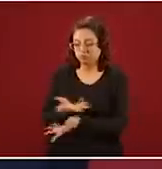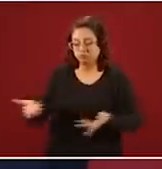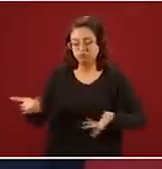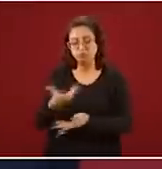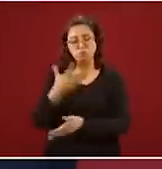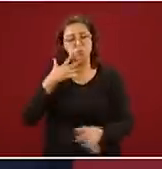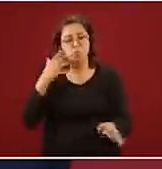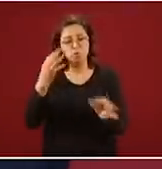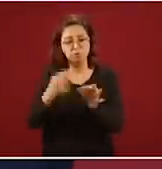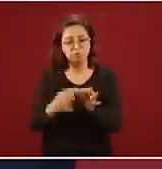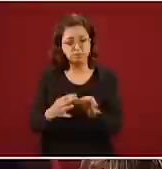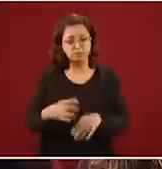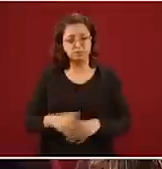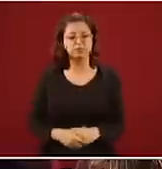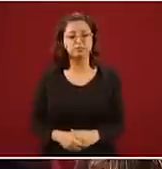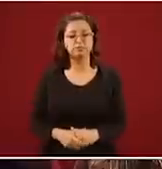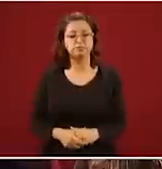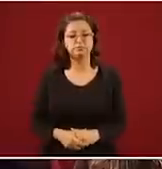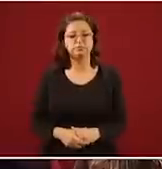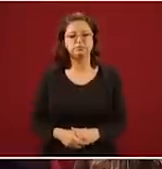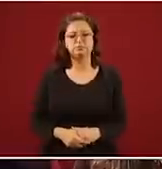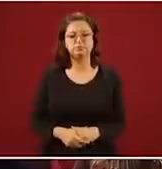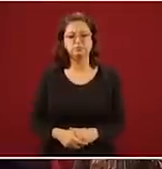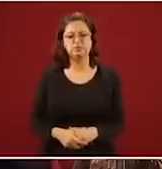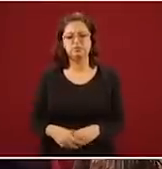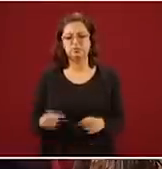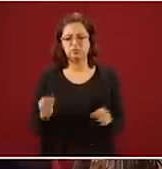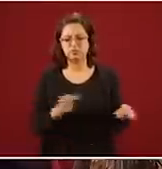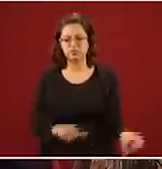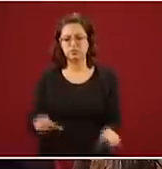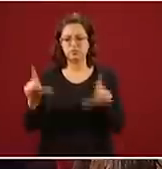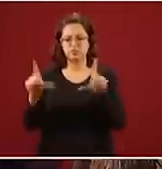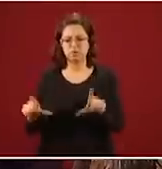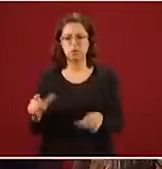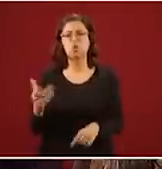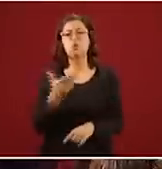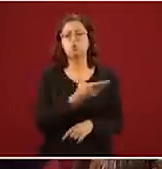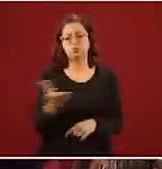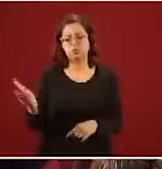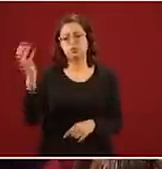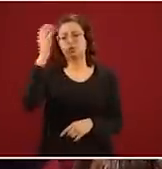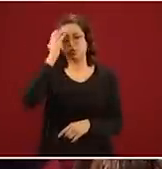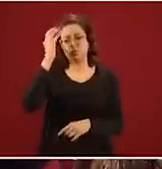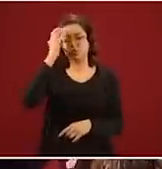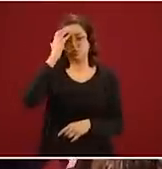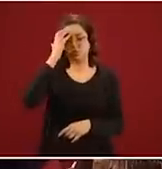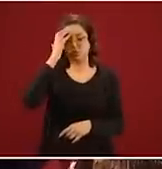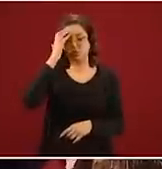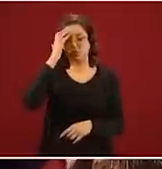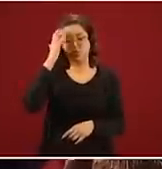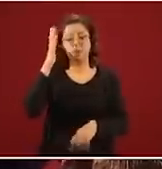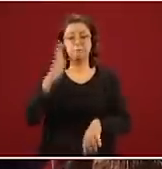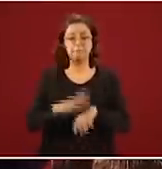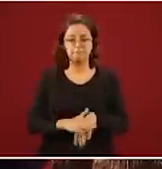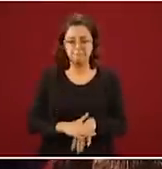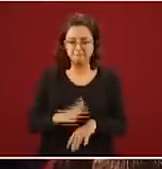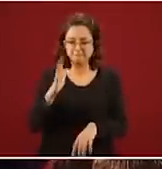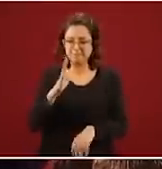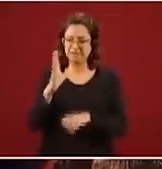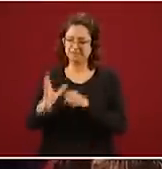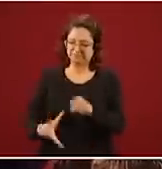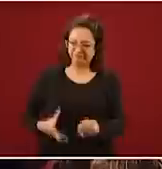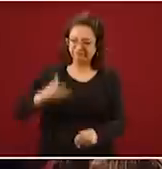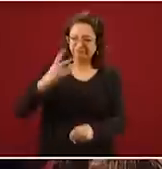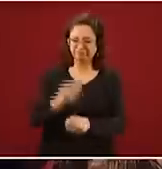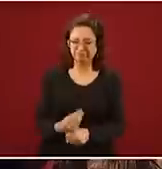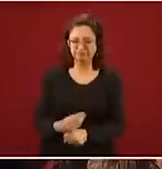médica. La siguiente, por favor. Como ya conocen ustedes, para ello, como un reforzamiento y una